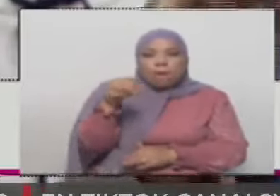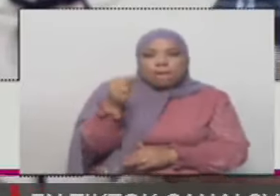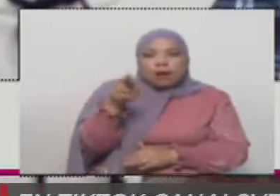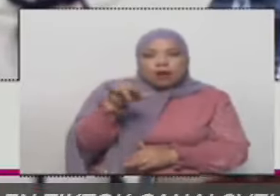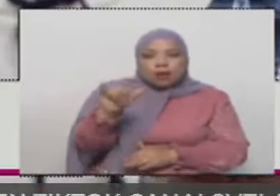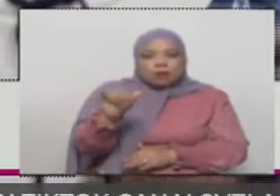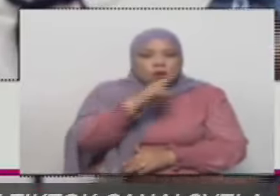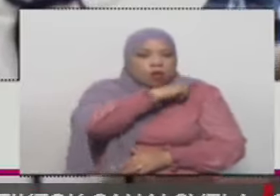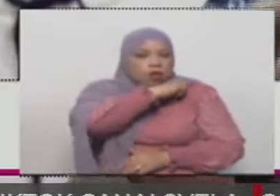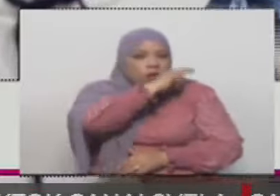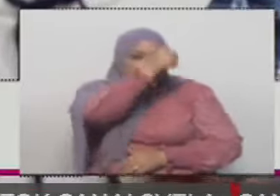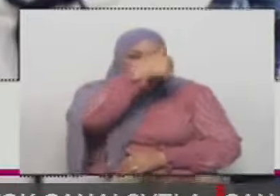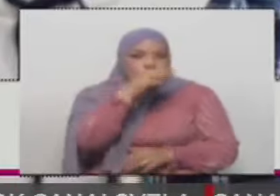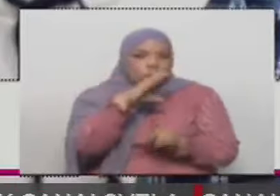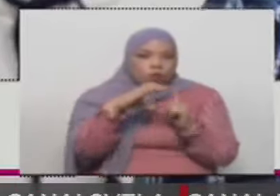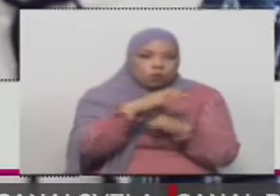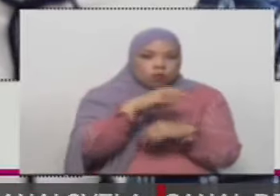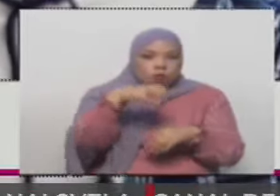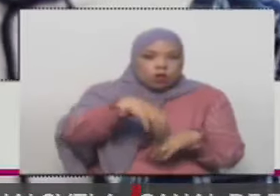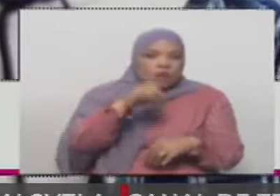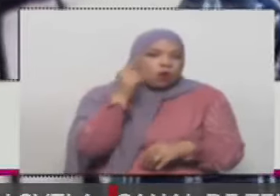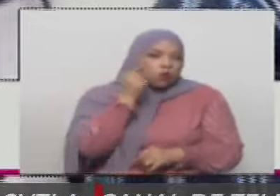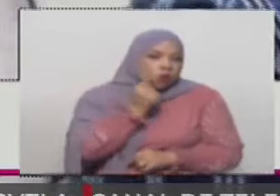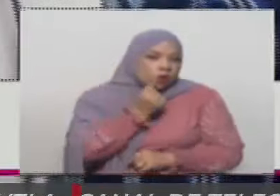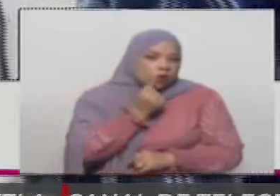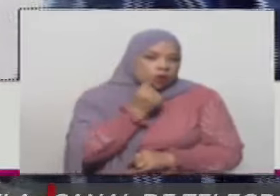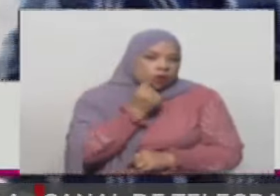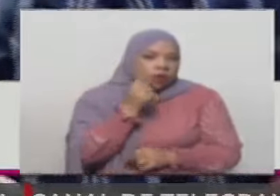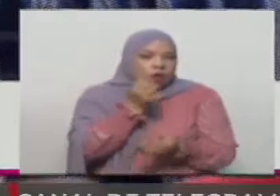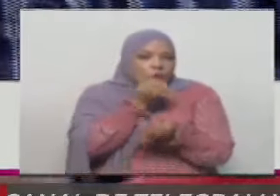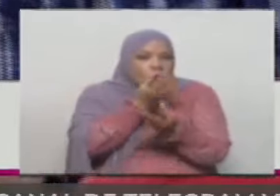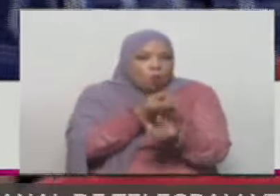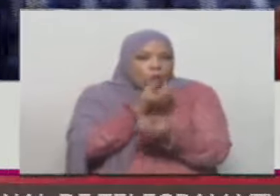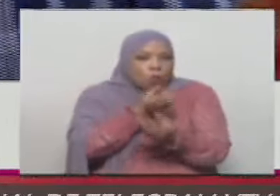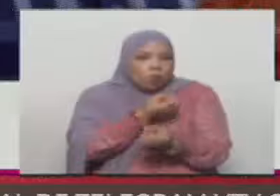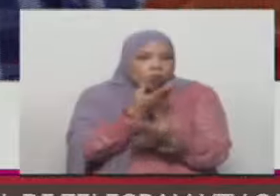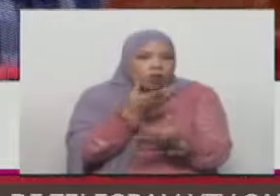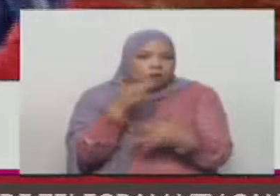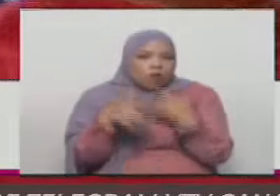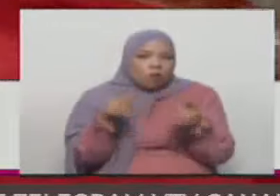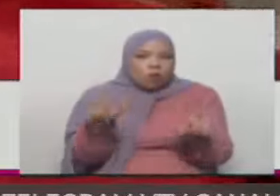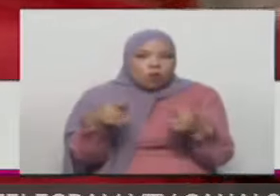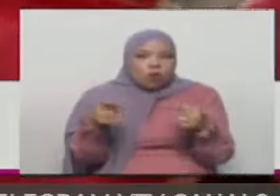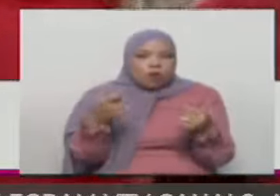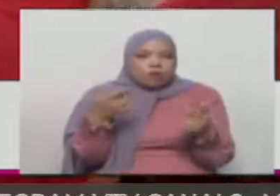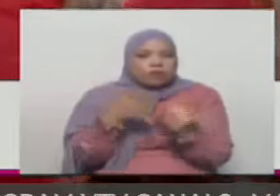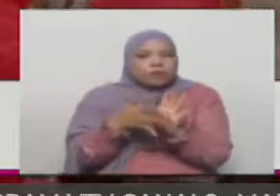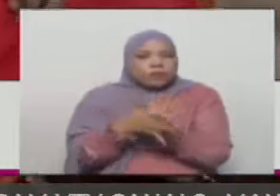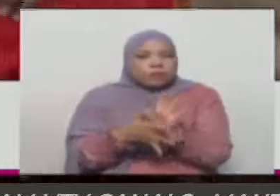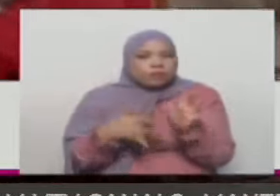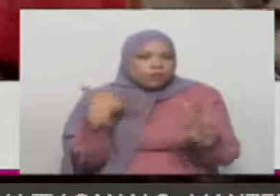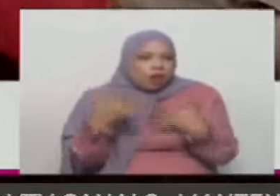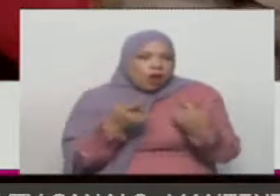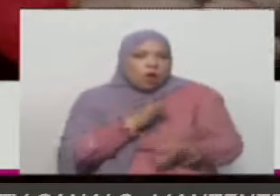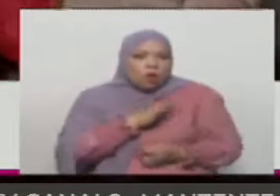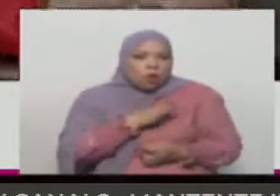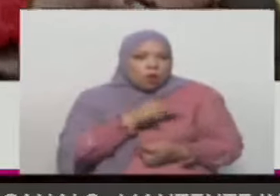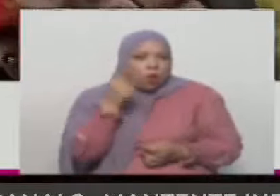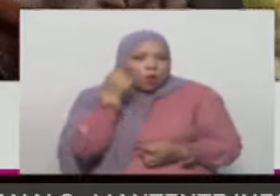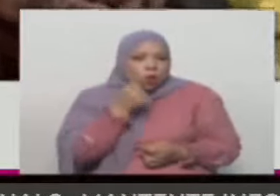del Gabinete de Cultura allá en el Estado Sucre, que nos cuente sobre la música oriental, sobre el